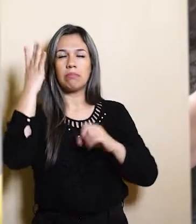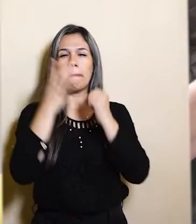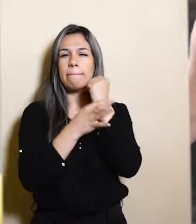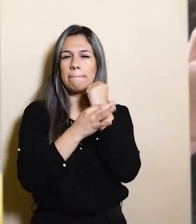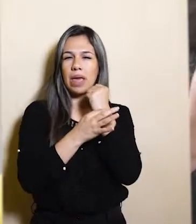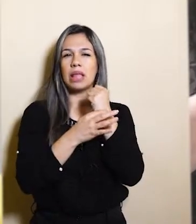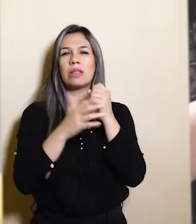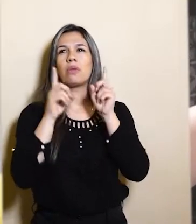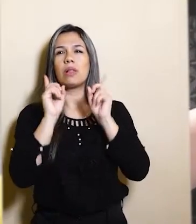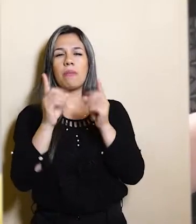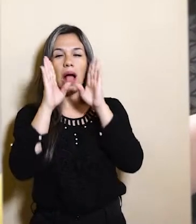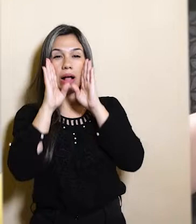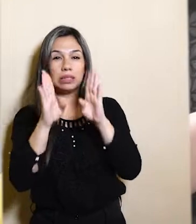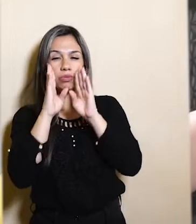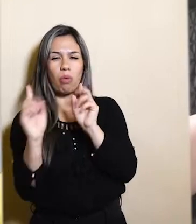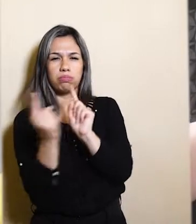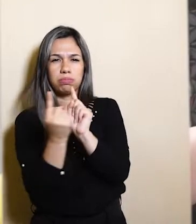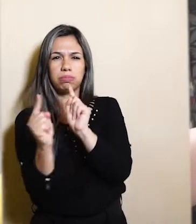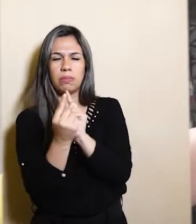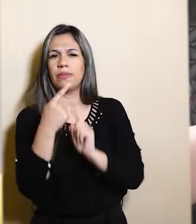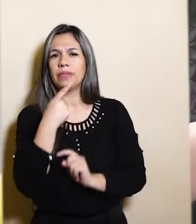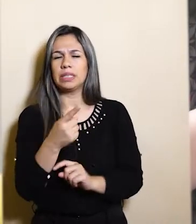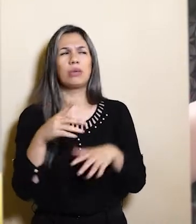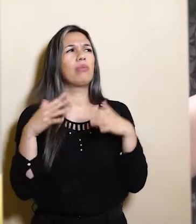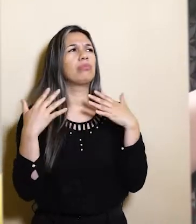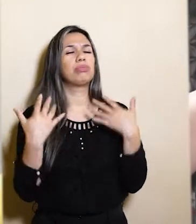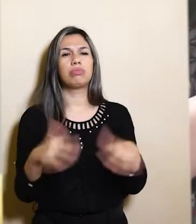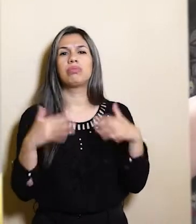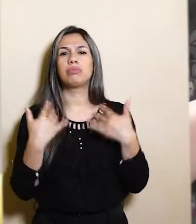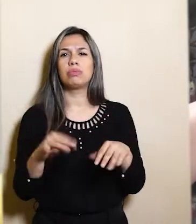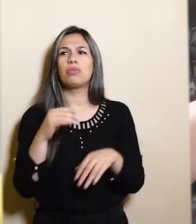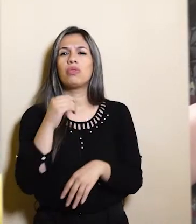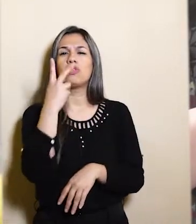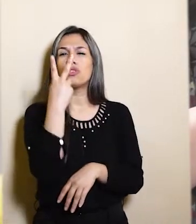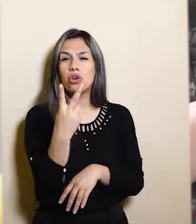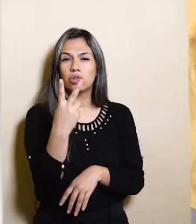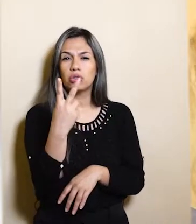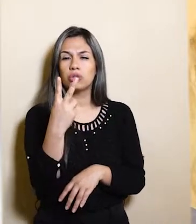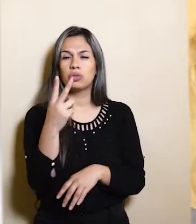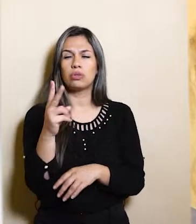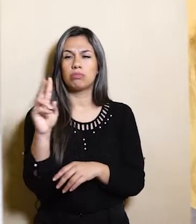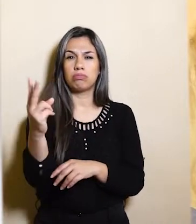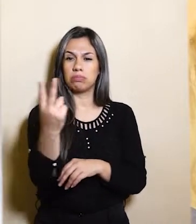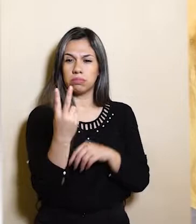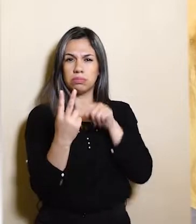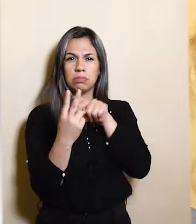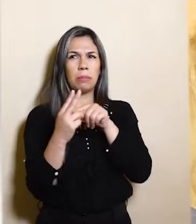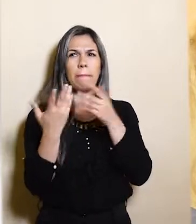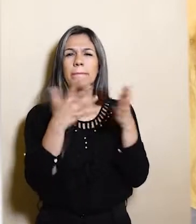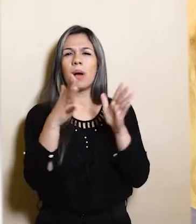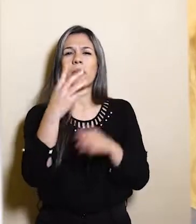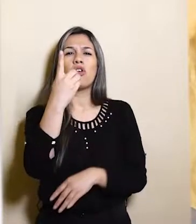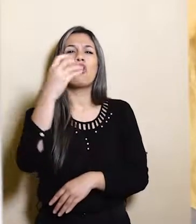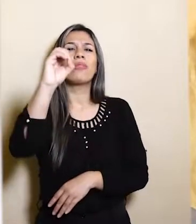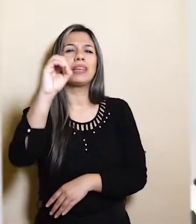las personas encargadas de la atención, establecen que de cada 2 casos que se conocen, por lo menos habría 10. Claro, o sea,